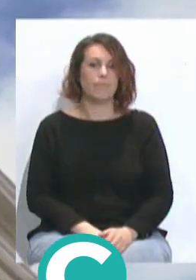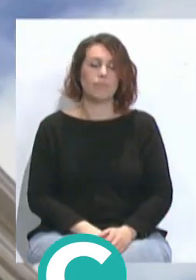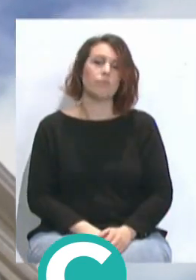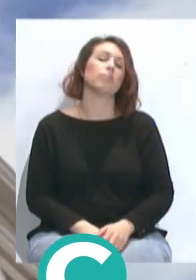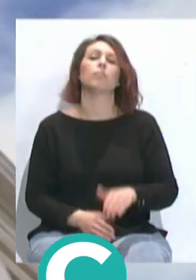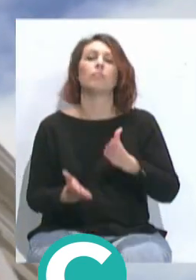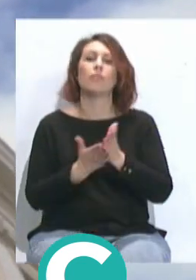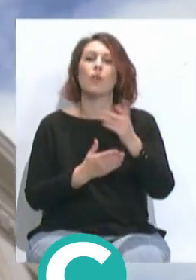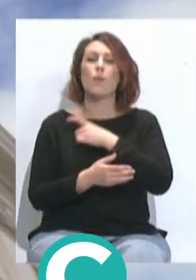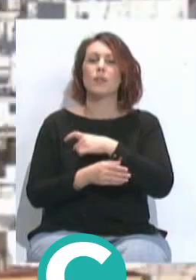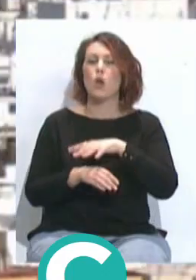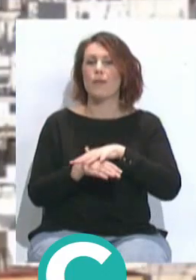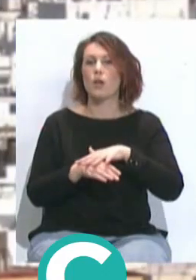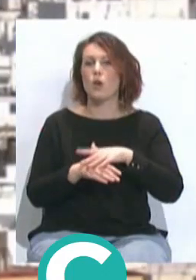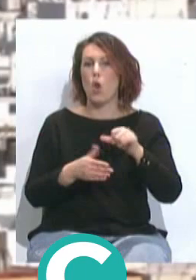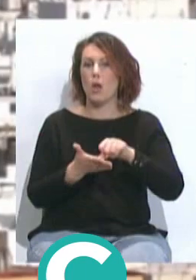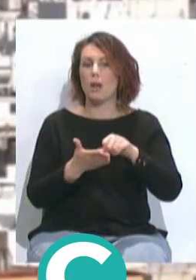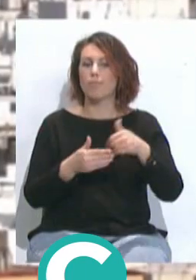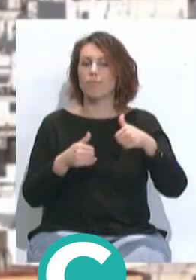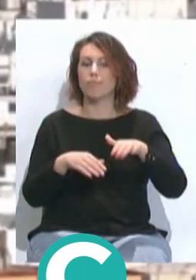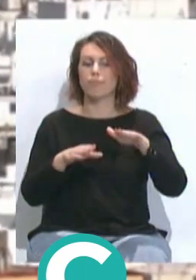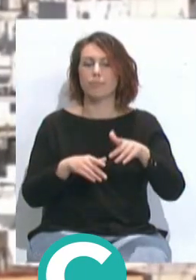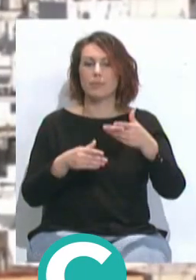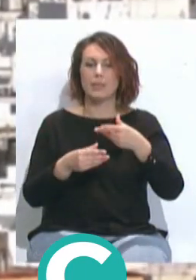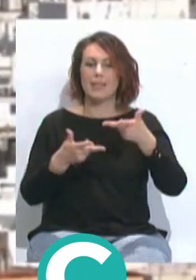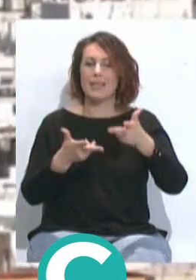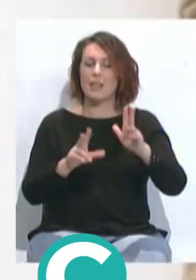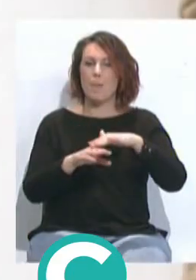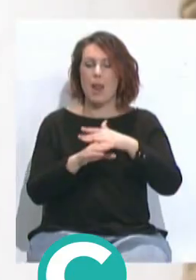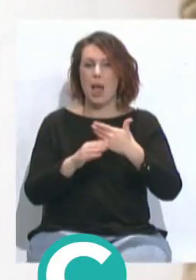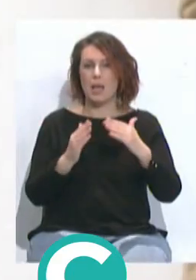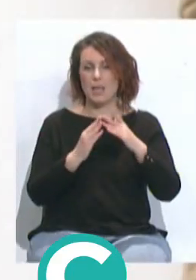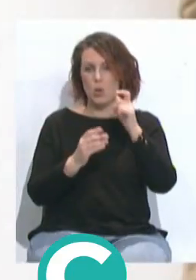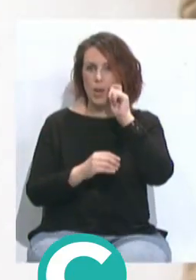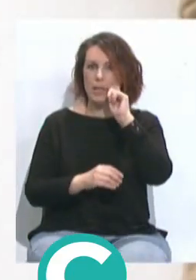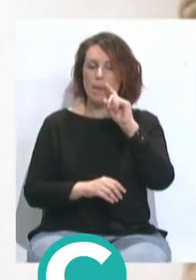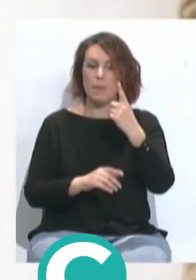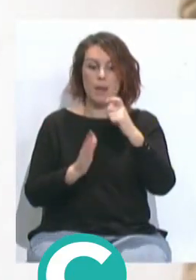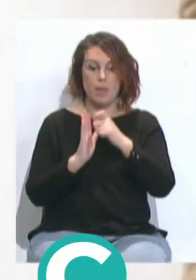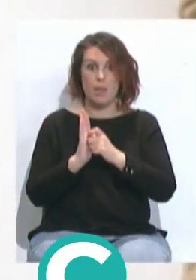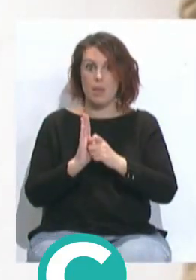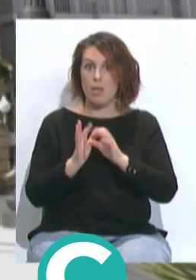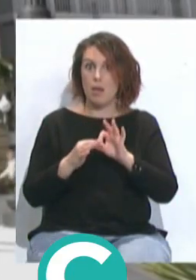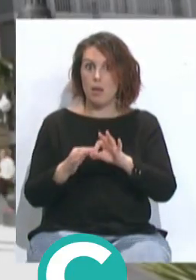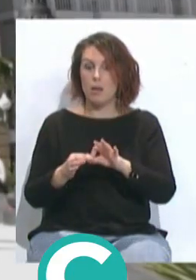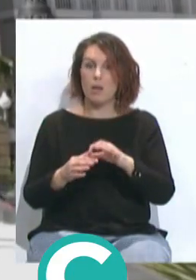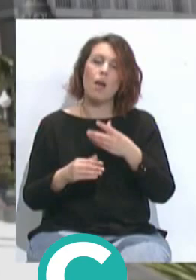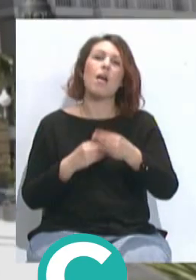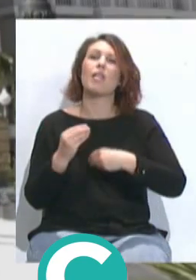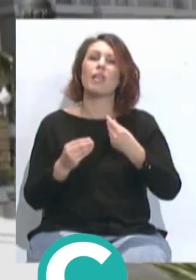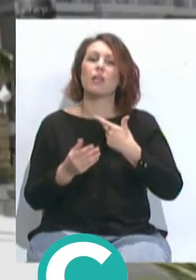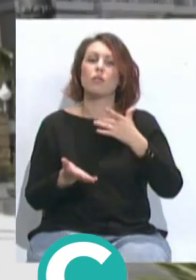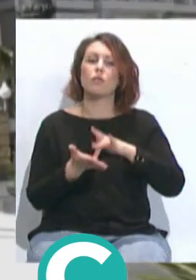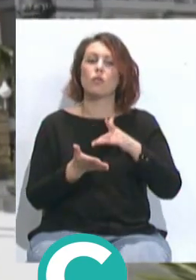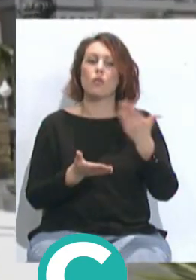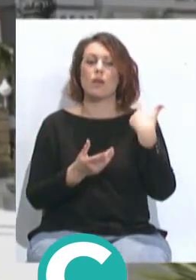otra parte la comisión de gobierno local ha acordado la suspensión de licencias de viviendas turísticas primera medida de este tipo que se ejecuta desde que el